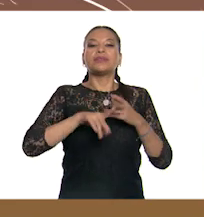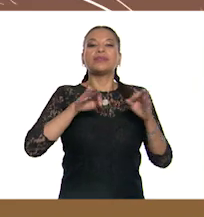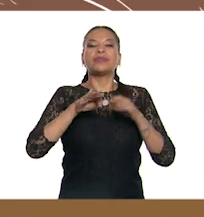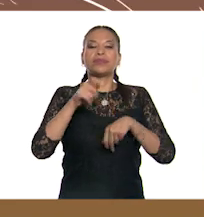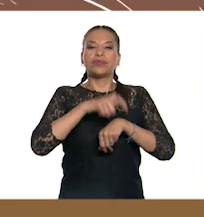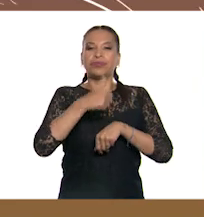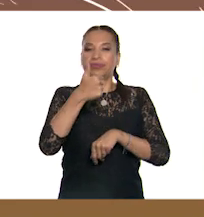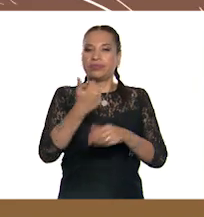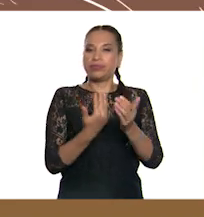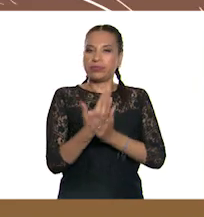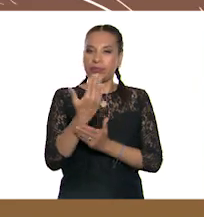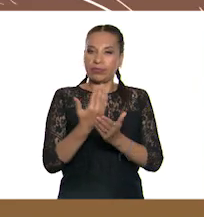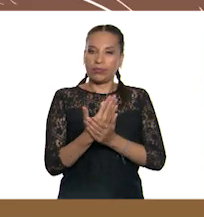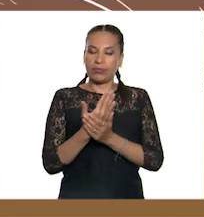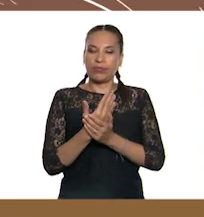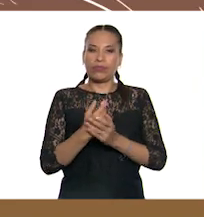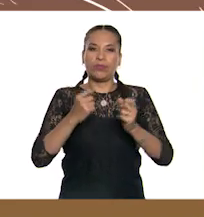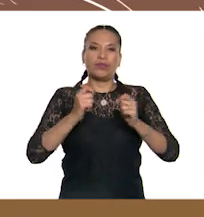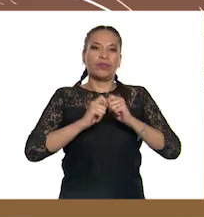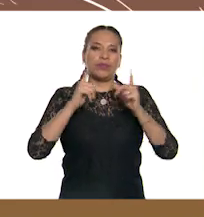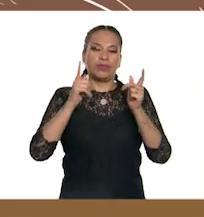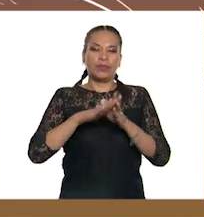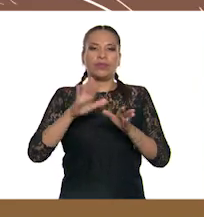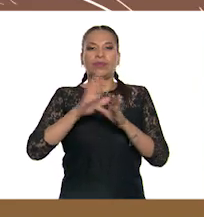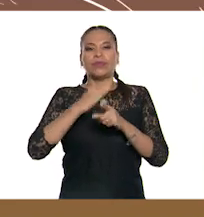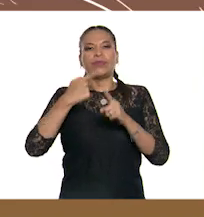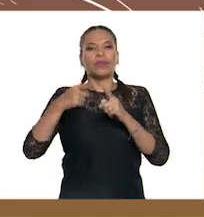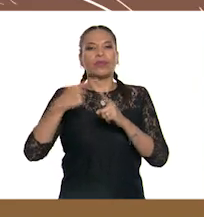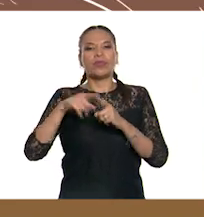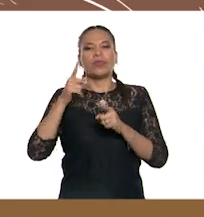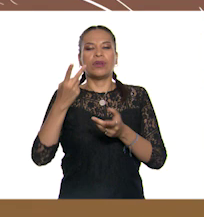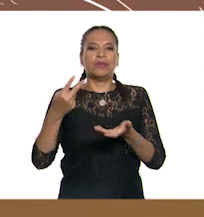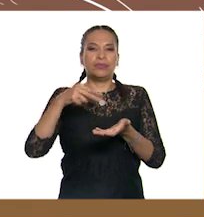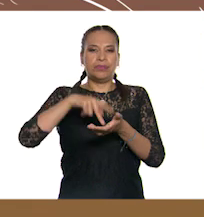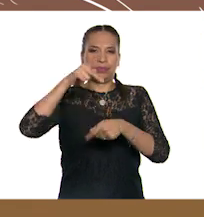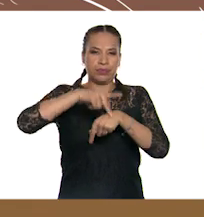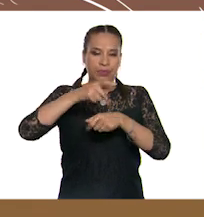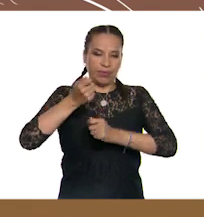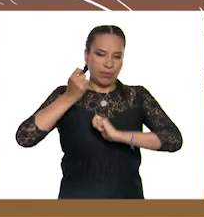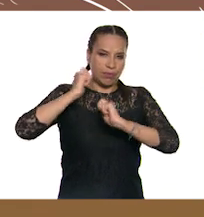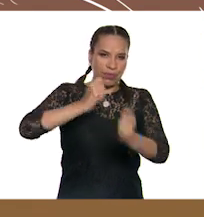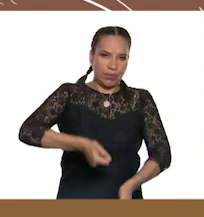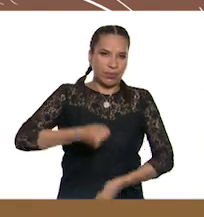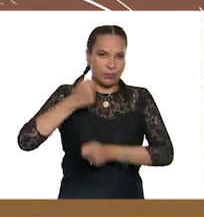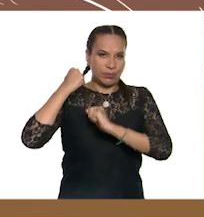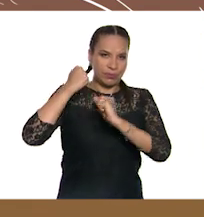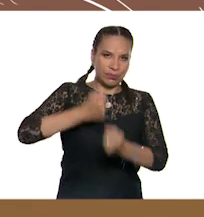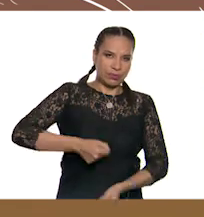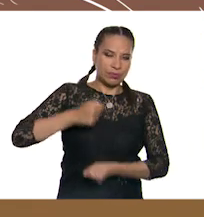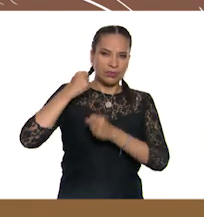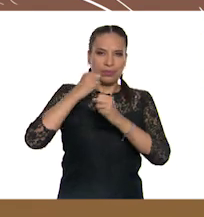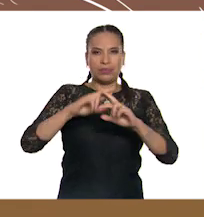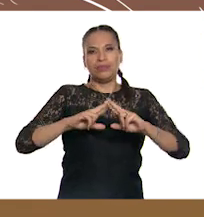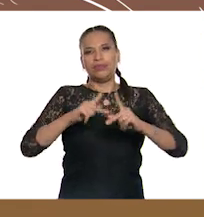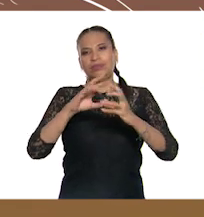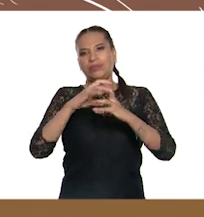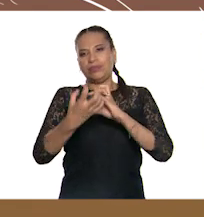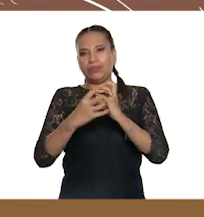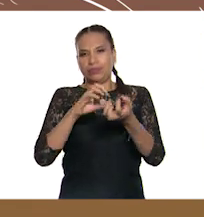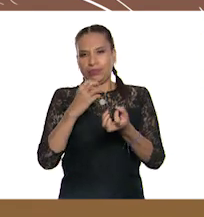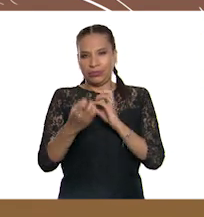a las 6 de la mañana, levantando y dejando caer alternativamente sobre las piedras su pesado macho que las despedazaba en